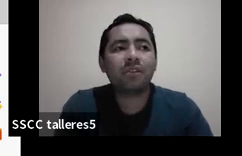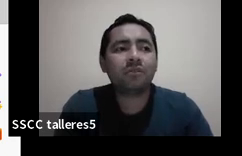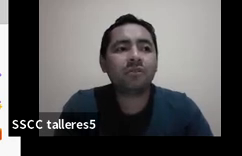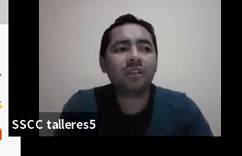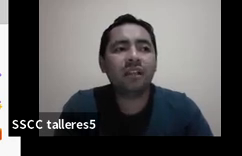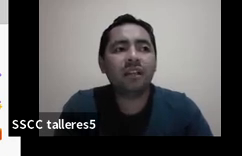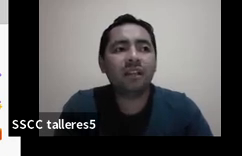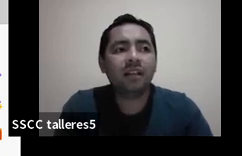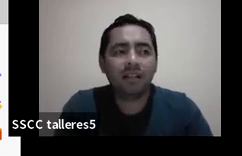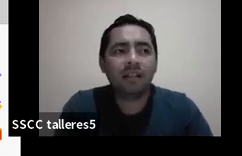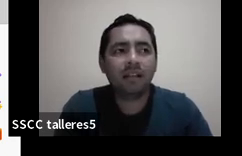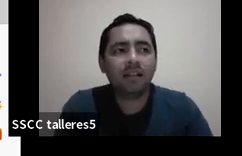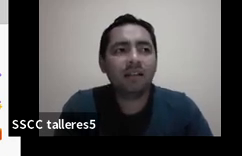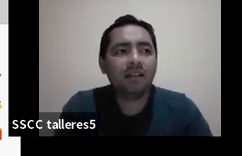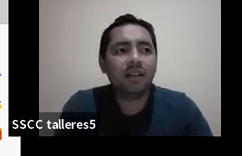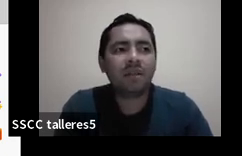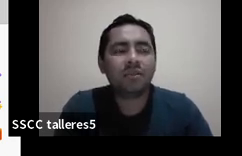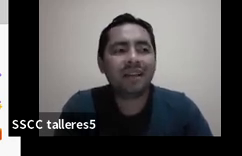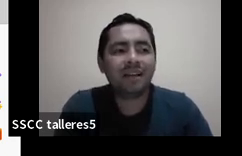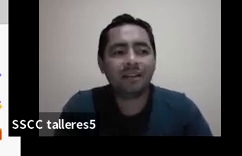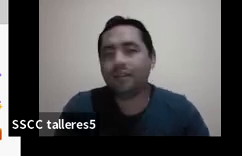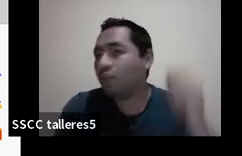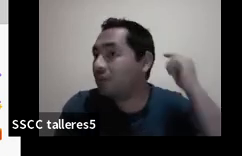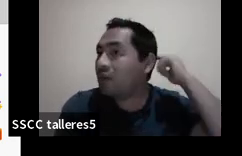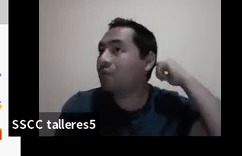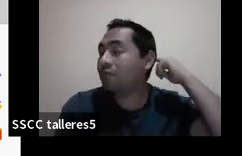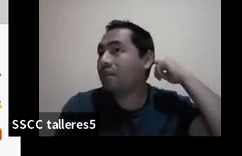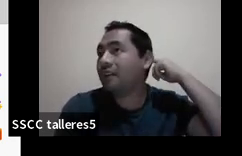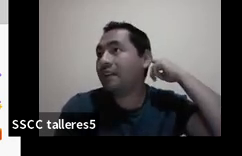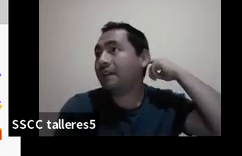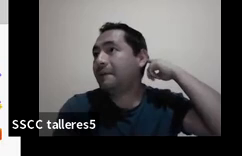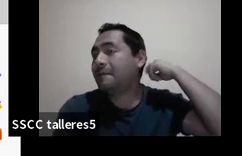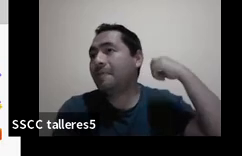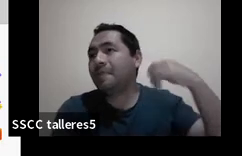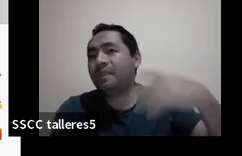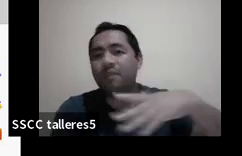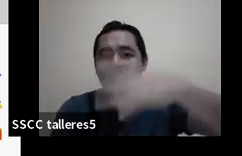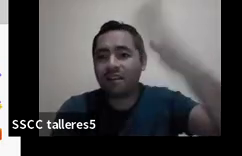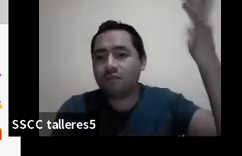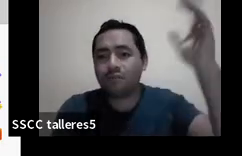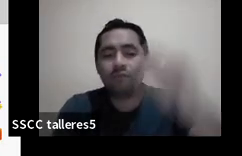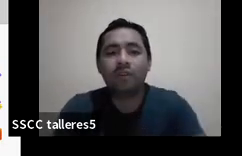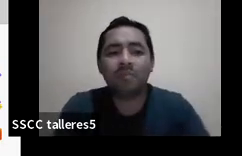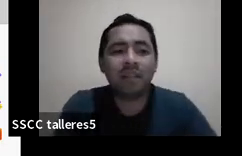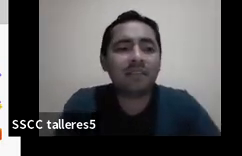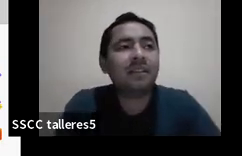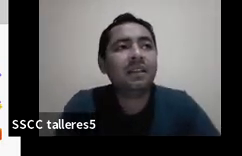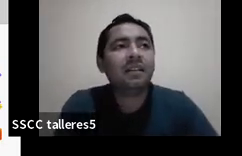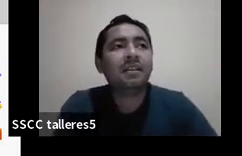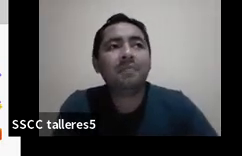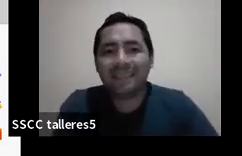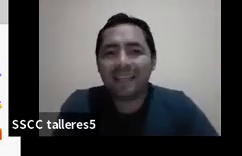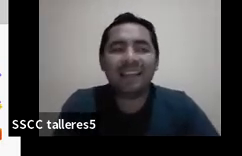Clint Barton, el personaje de Ojo de Halcón, después de las